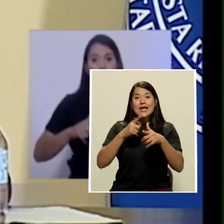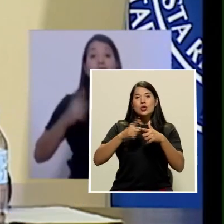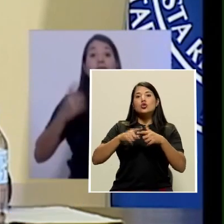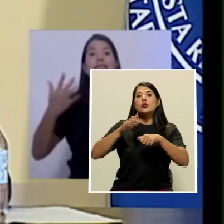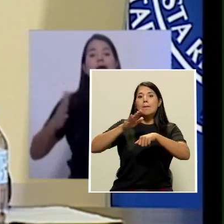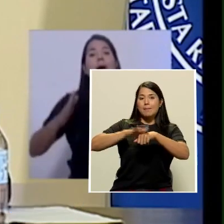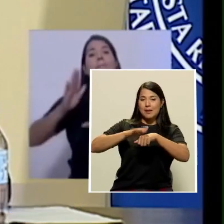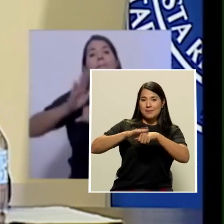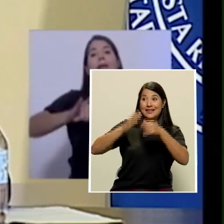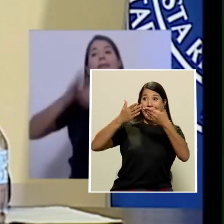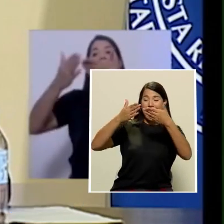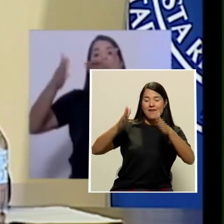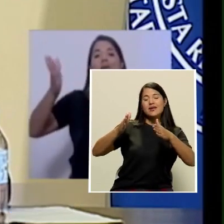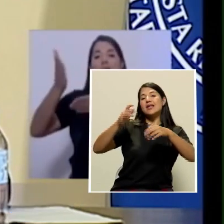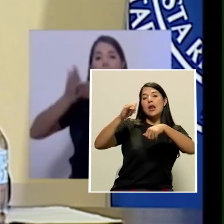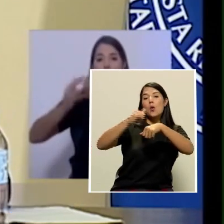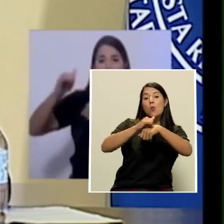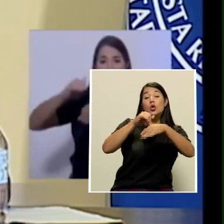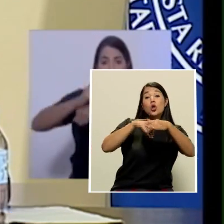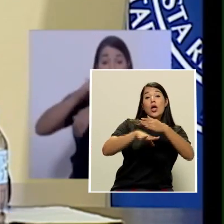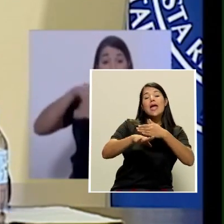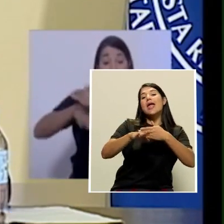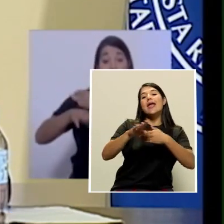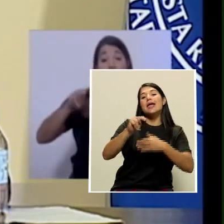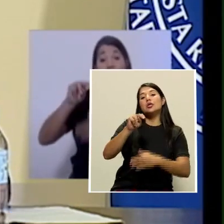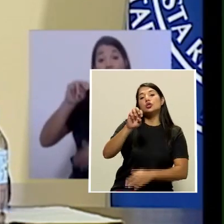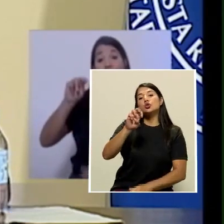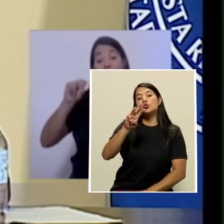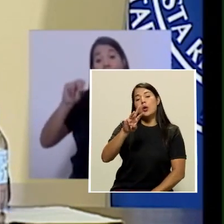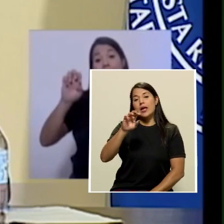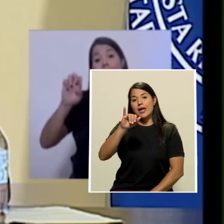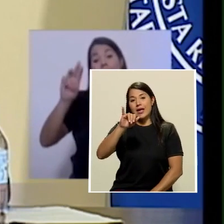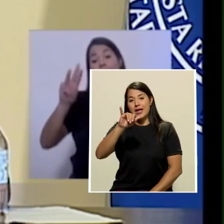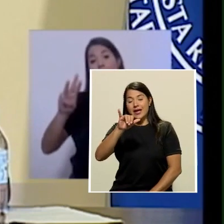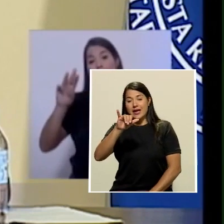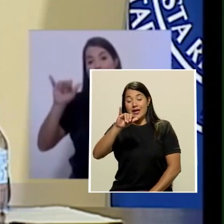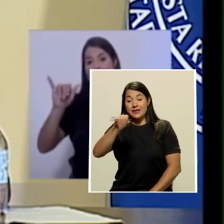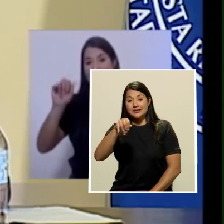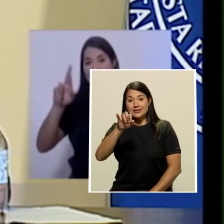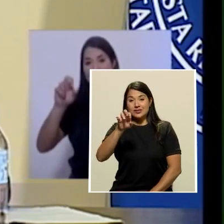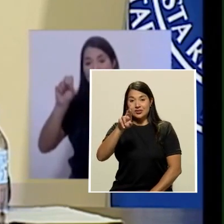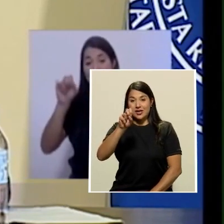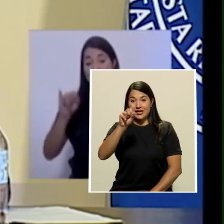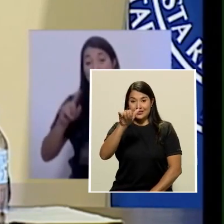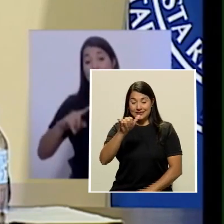de Newark en Nueva Jersey y los aeropuertos La Guardia y Kennedy en Nueva York.